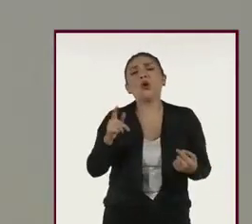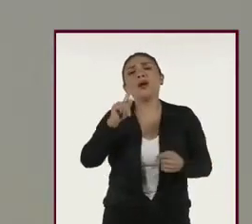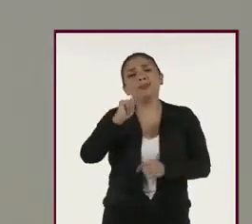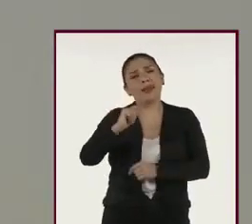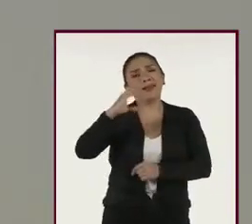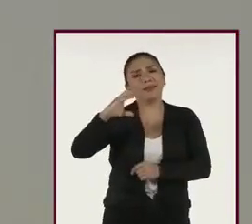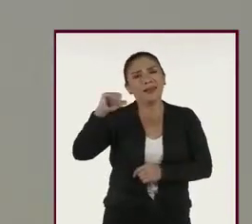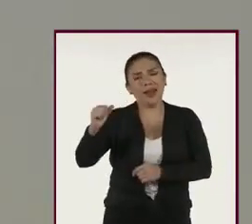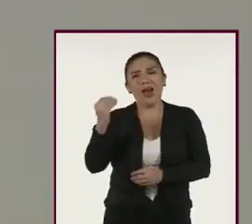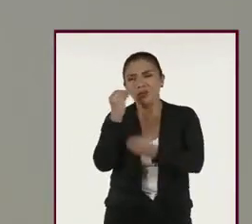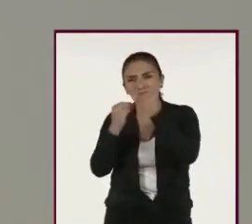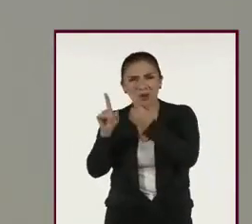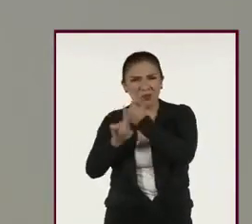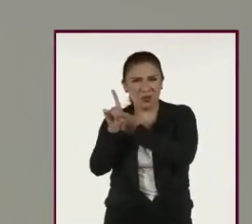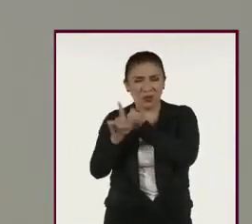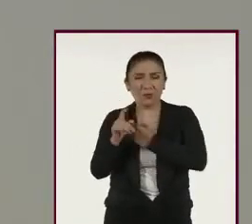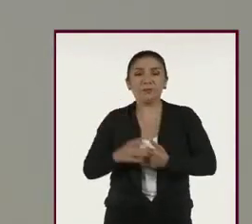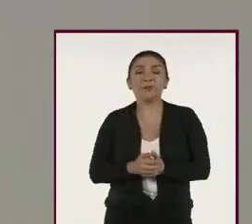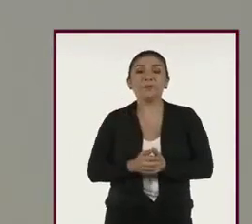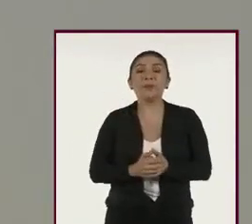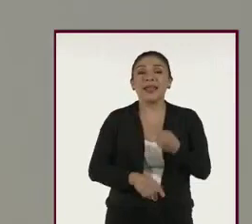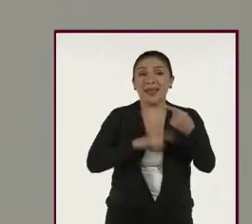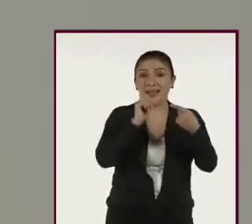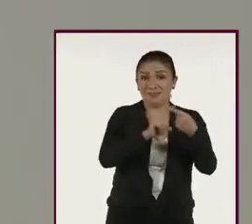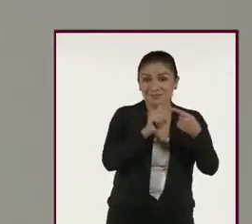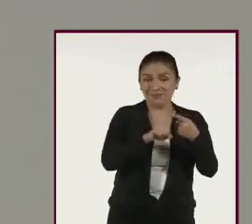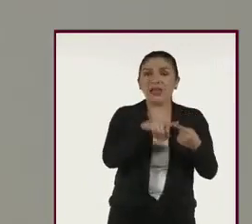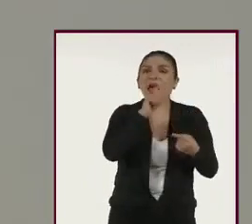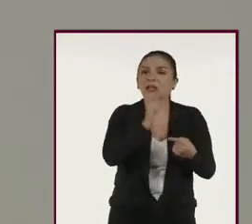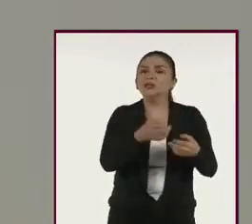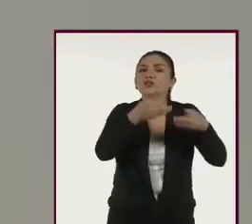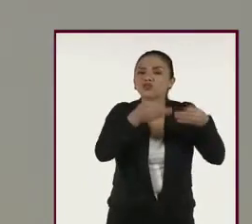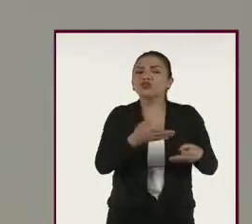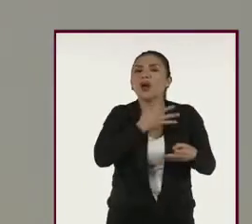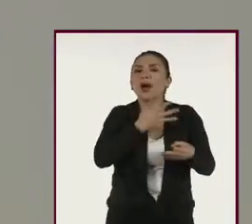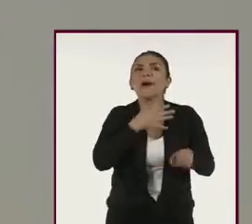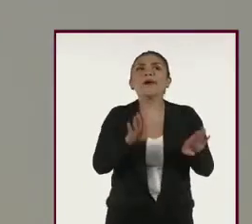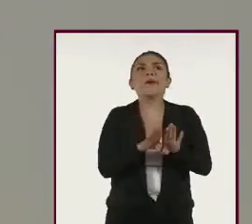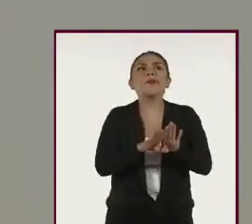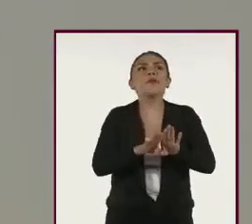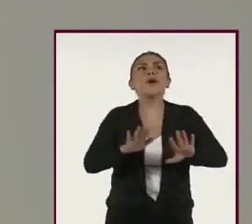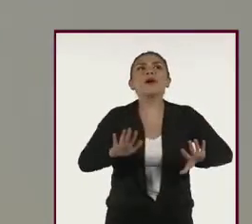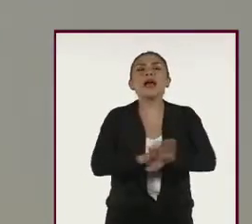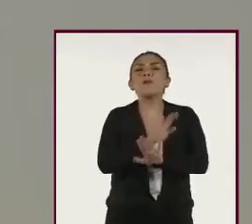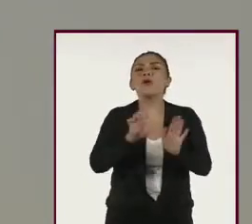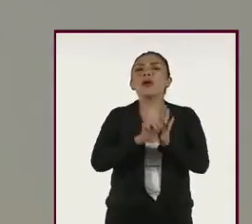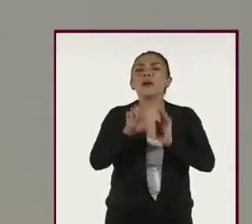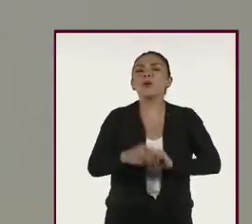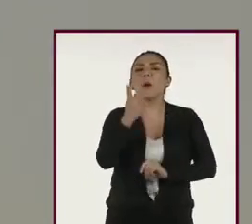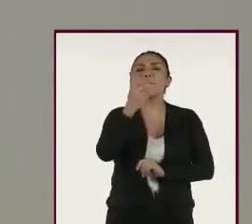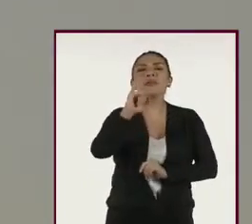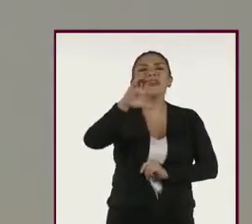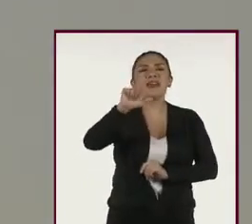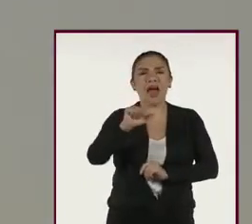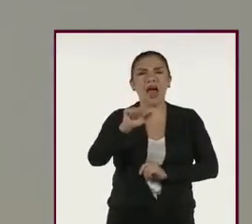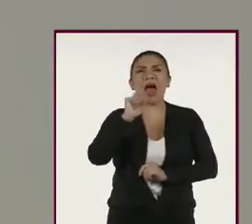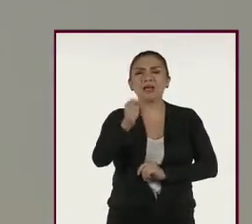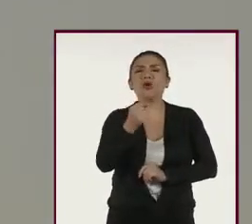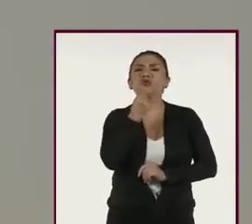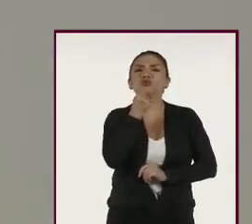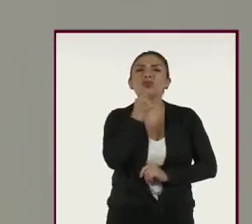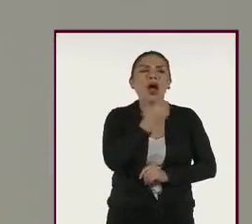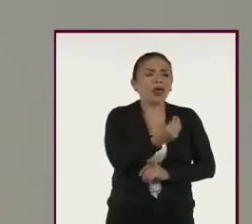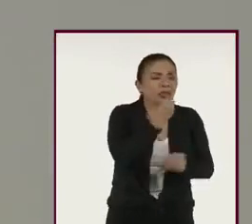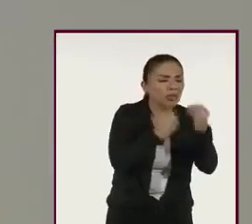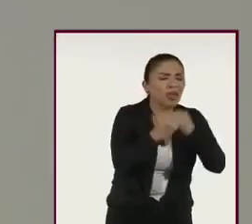los trastornos de la ingesta de alimentos propiamente estamos hablando de alteraciones como puede ser la pica, es decir, estos niños que llegan a comer